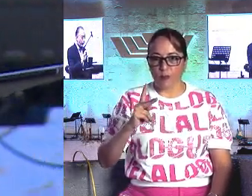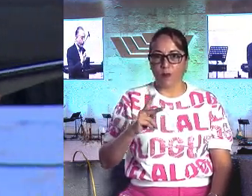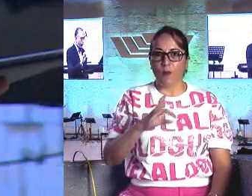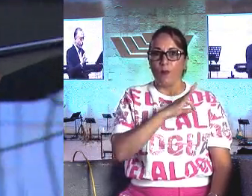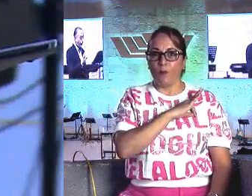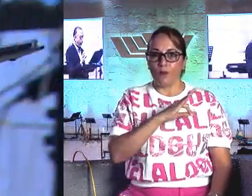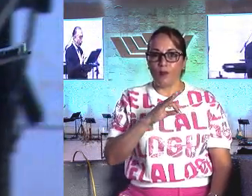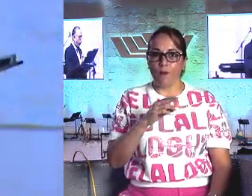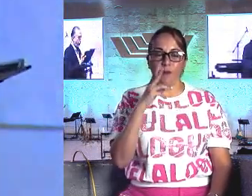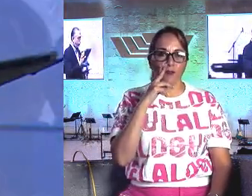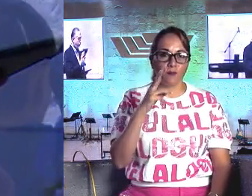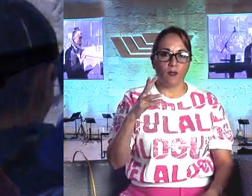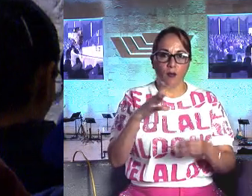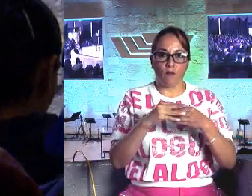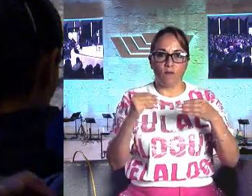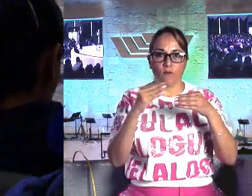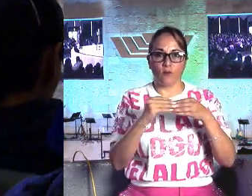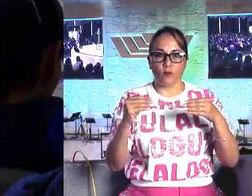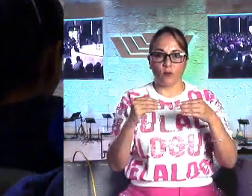fruto de su trabajo